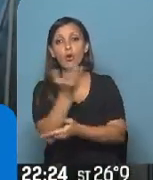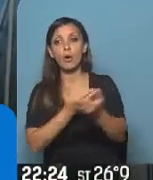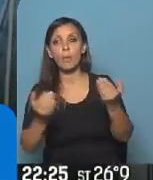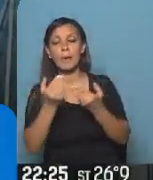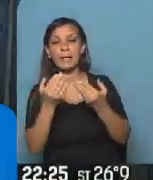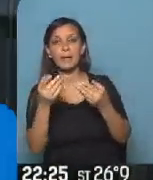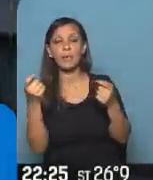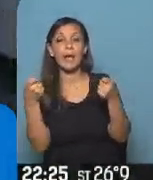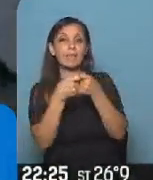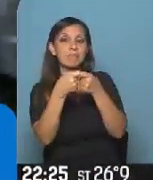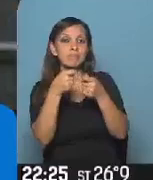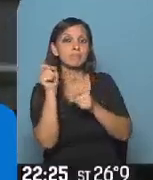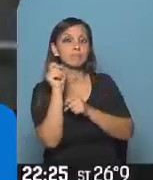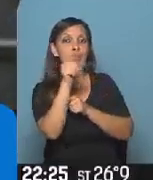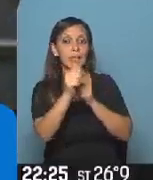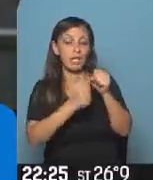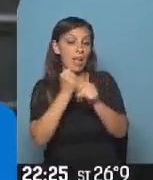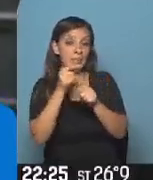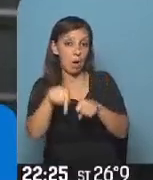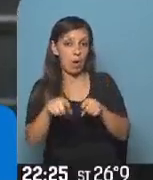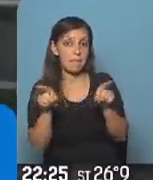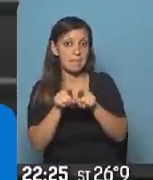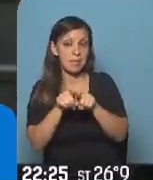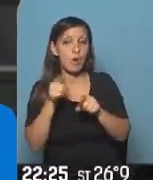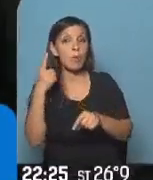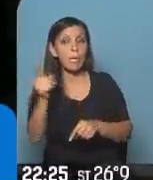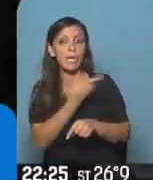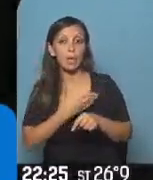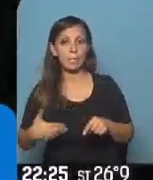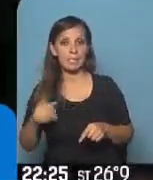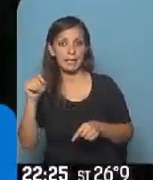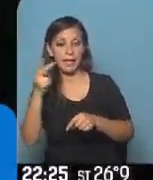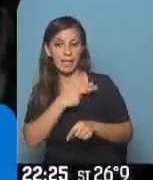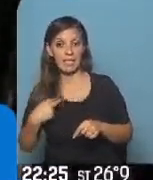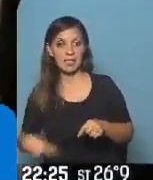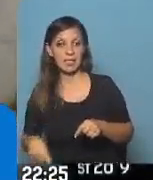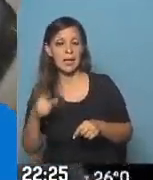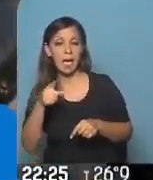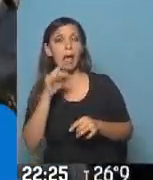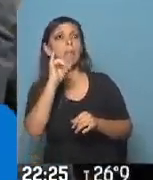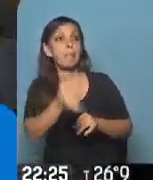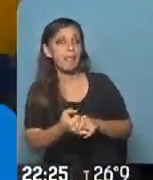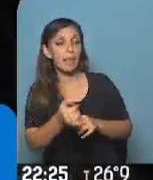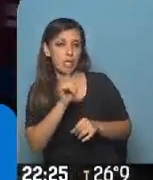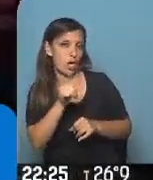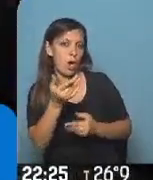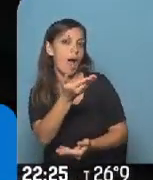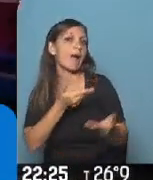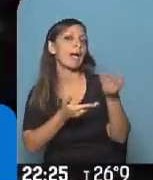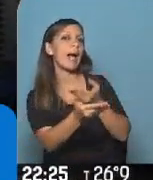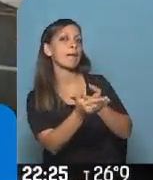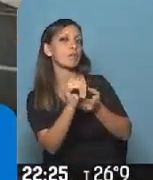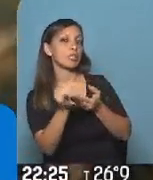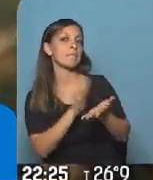hasta ahora. Algo que Xi Jinping no parece muy dispuesto a conceder sin obtener algo a cambio. Los números indican que